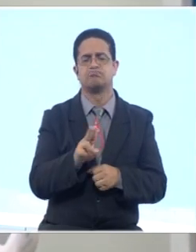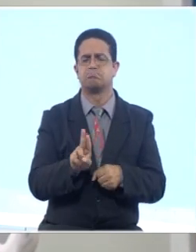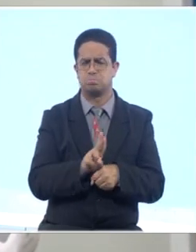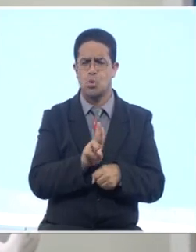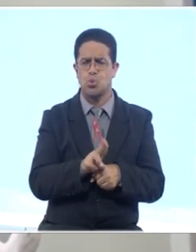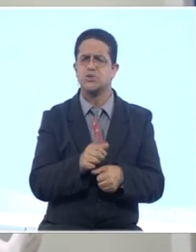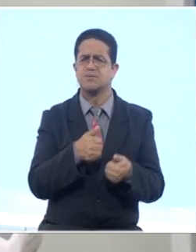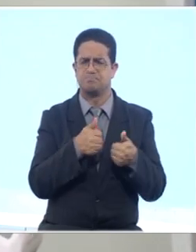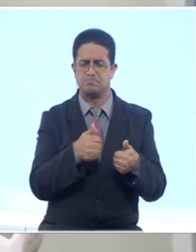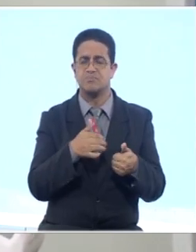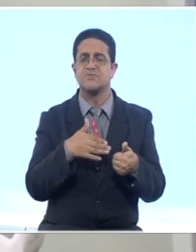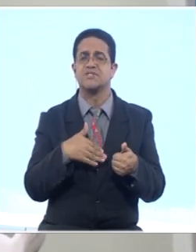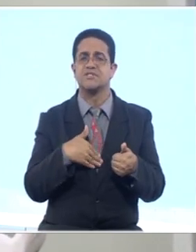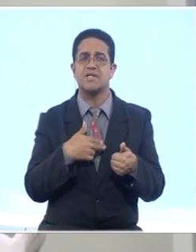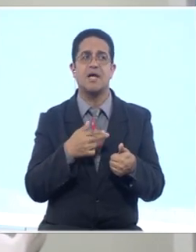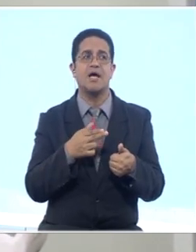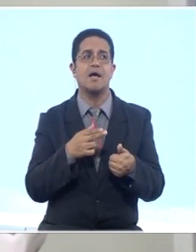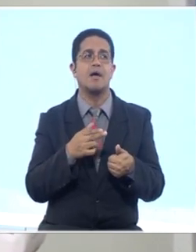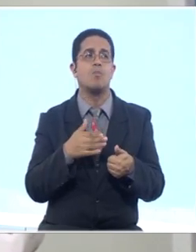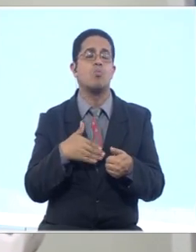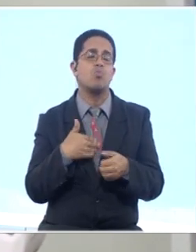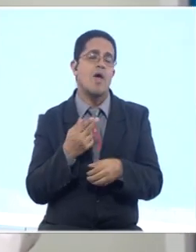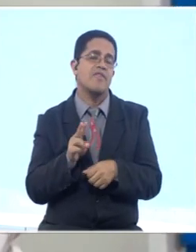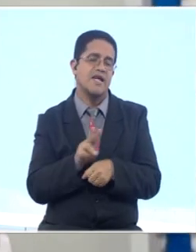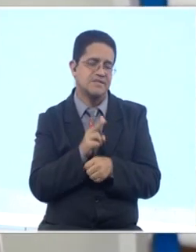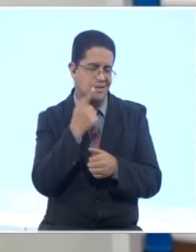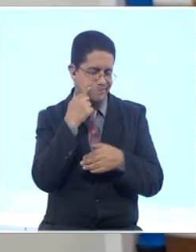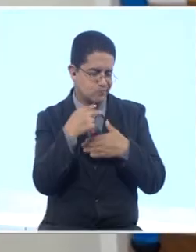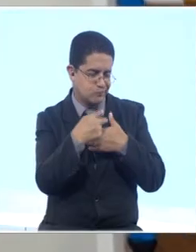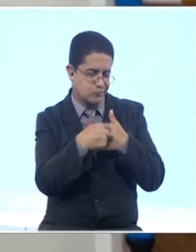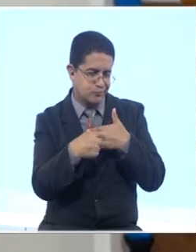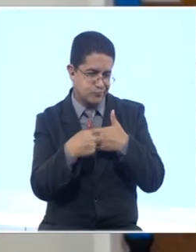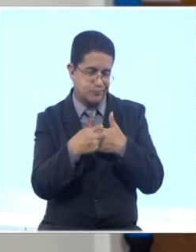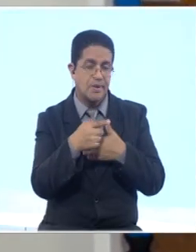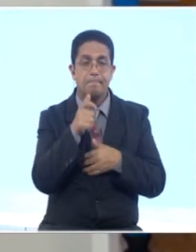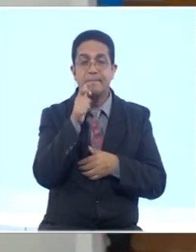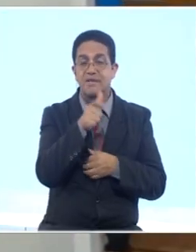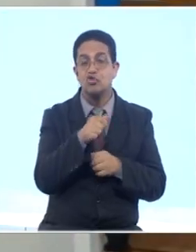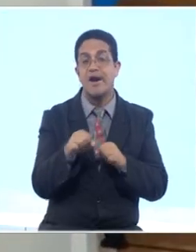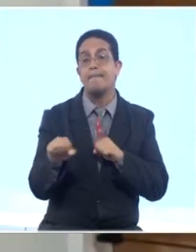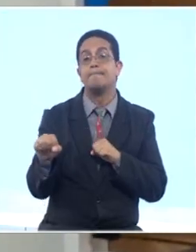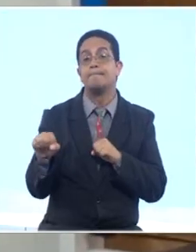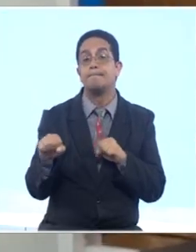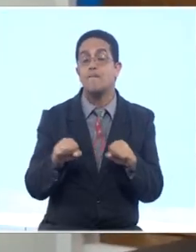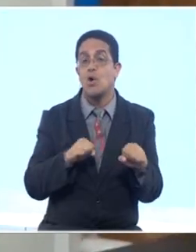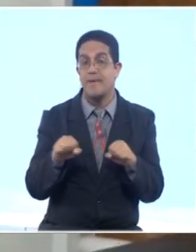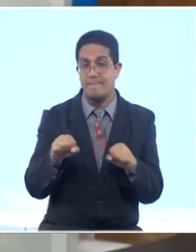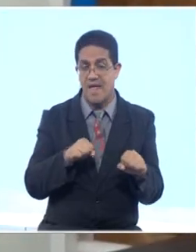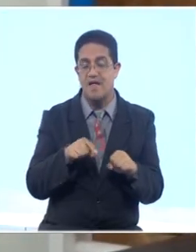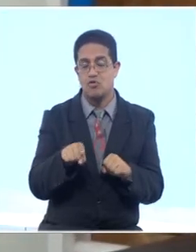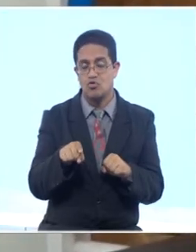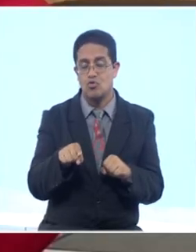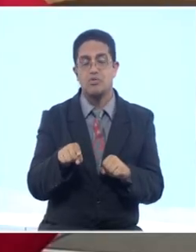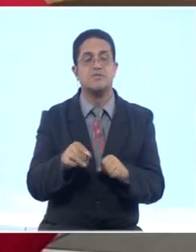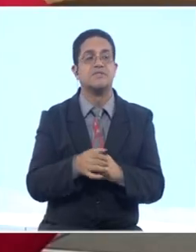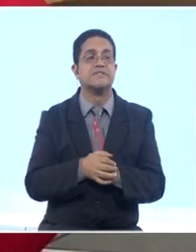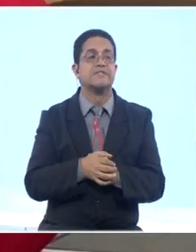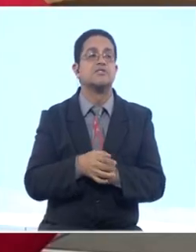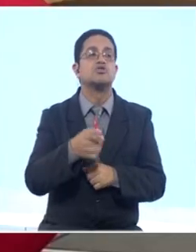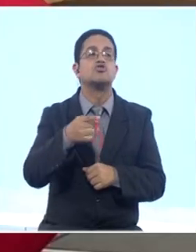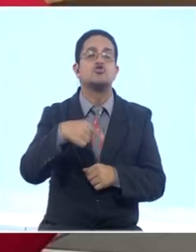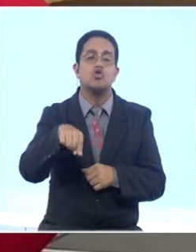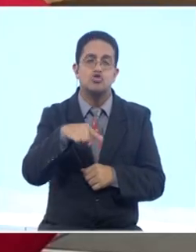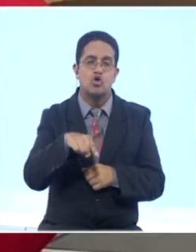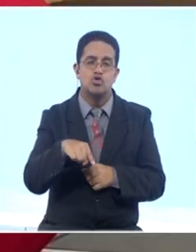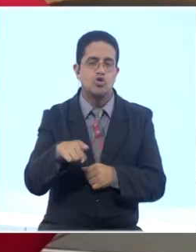útil, se puede hacer una exploración dinámica, el paciente en movimiento, por ejemplo. Nosotros atendemos